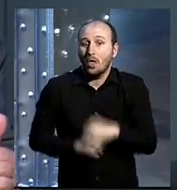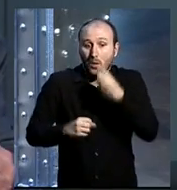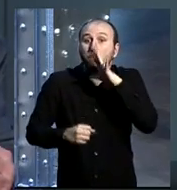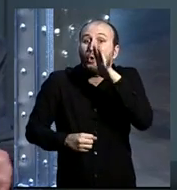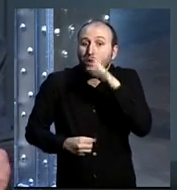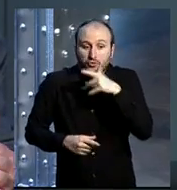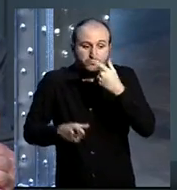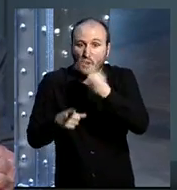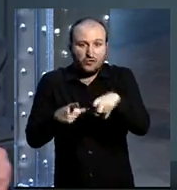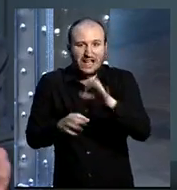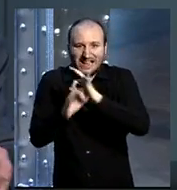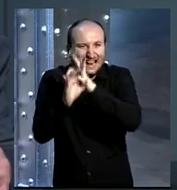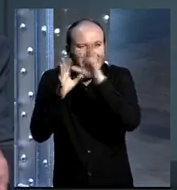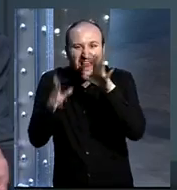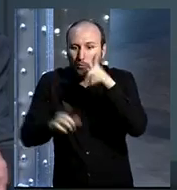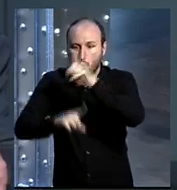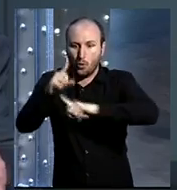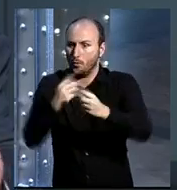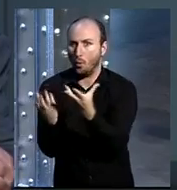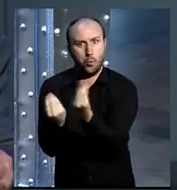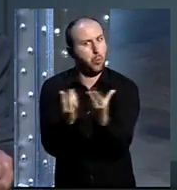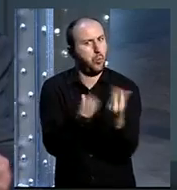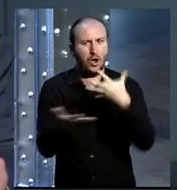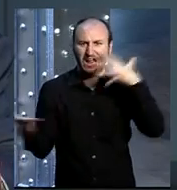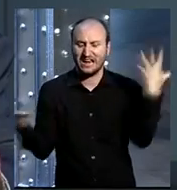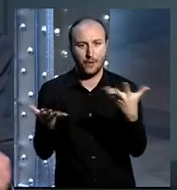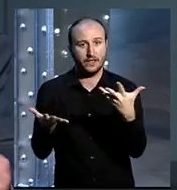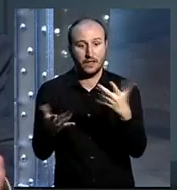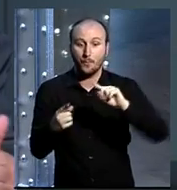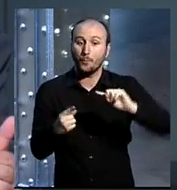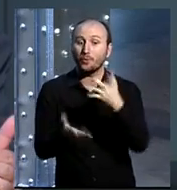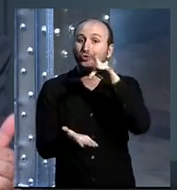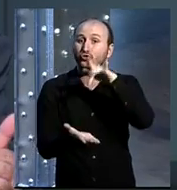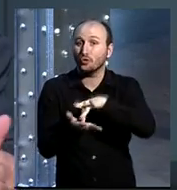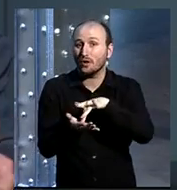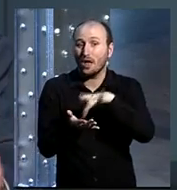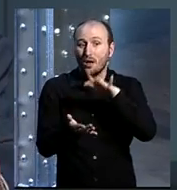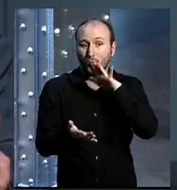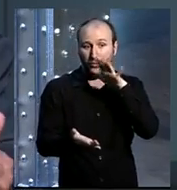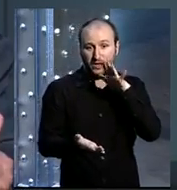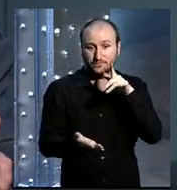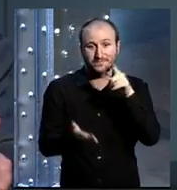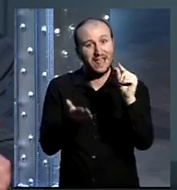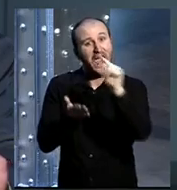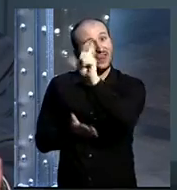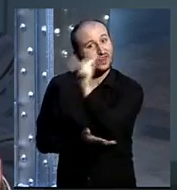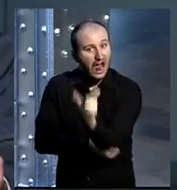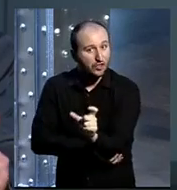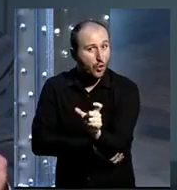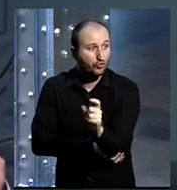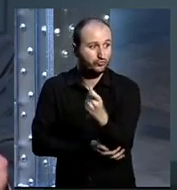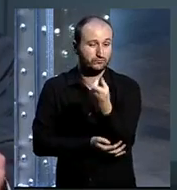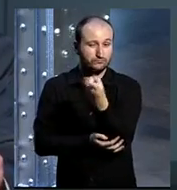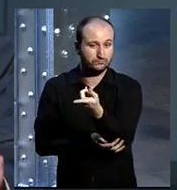claro, plantea unos problemas tremendos, ¿no? Primero, porque inevitablemente el cloud computing significa que los datos